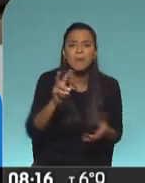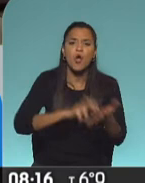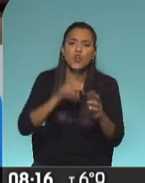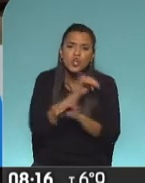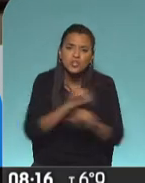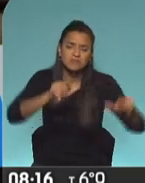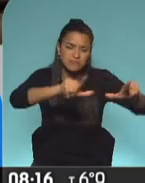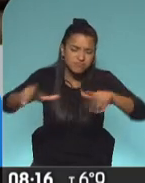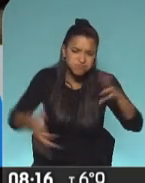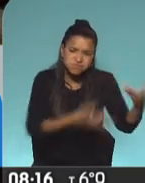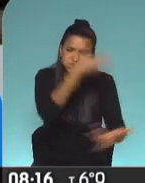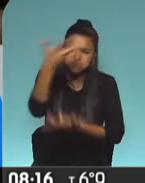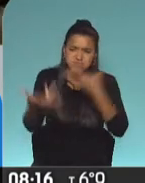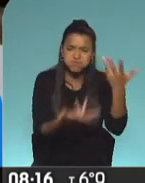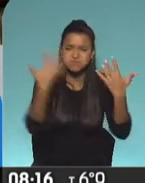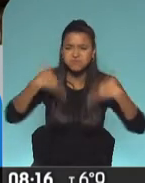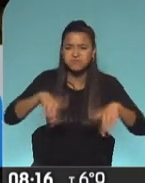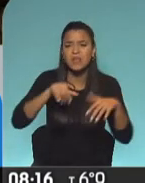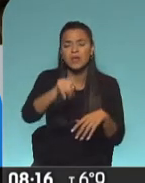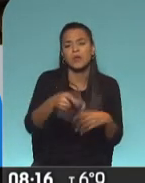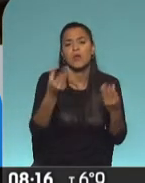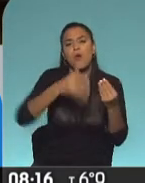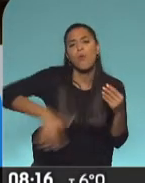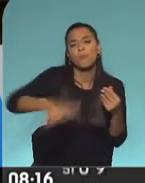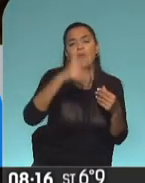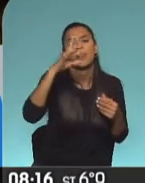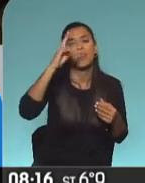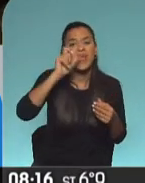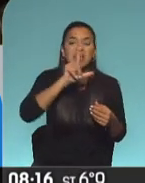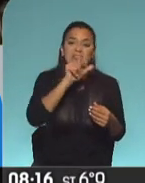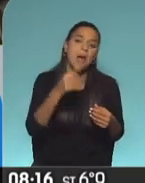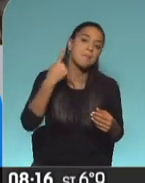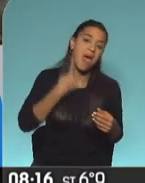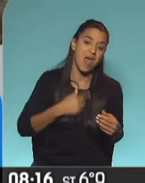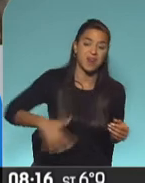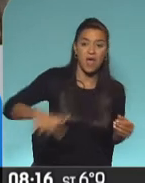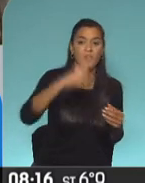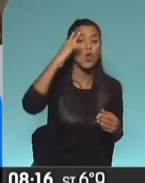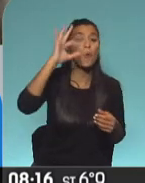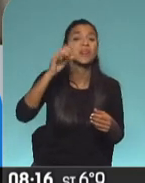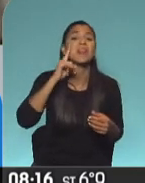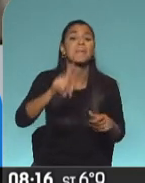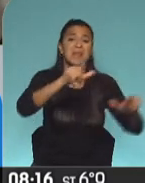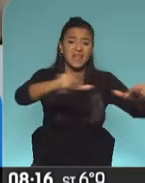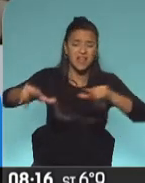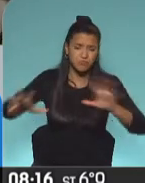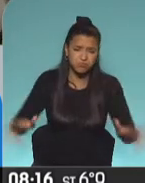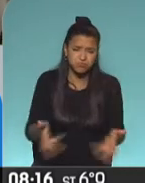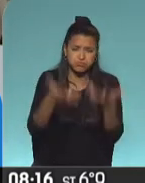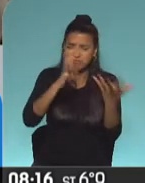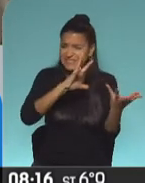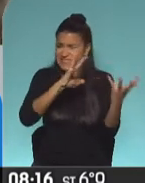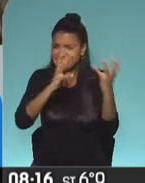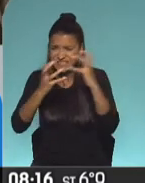más hectáreas prendidas a fuego. Estos son los humedales del Delta del Paraná. Ya se calcula que hay más de 90.000 hectáreas prendidas a fuego,